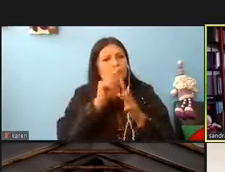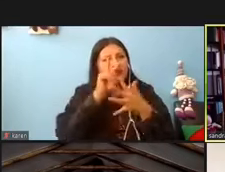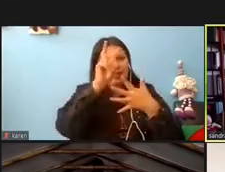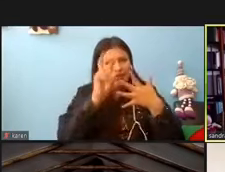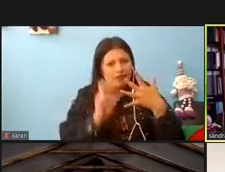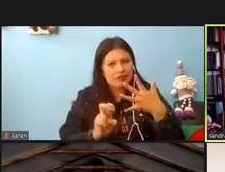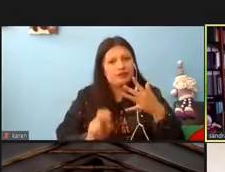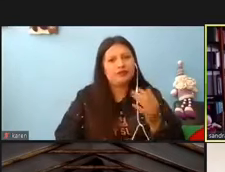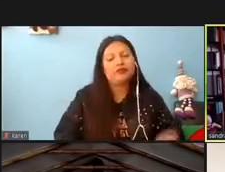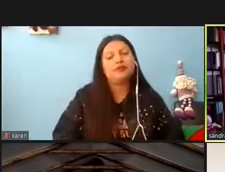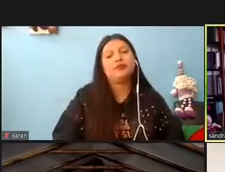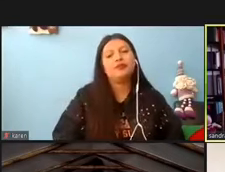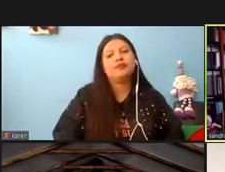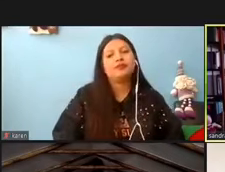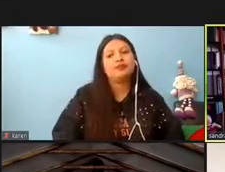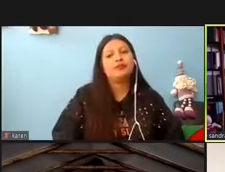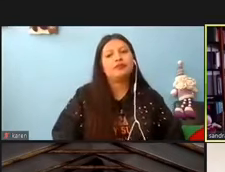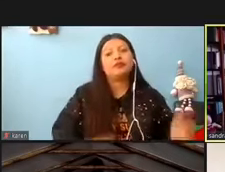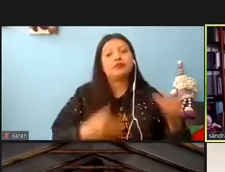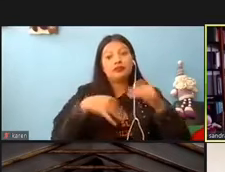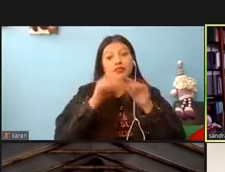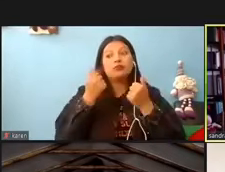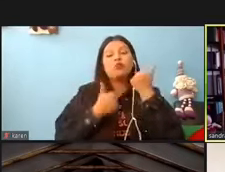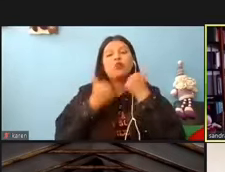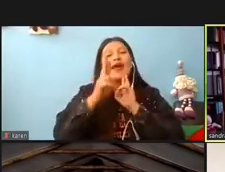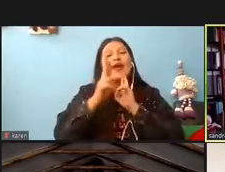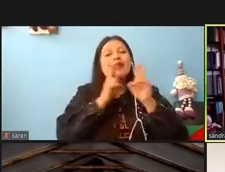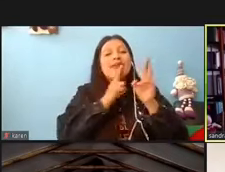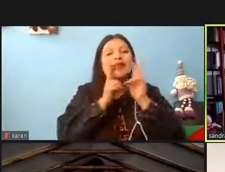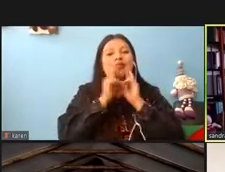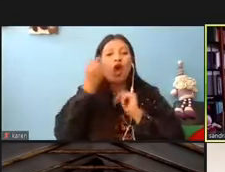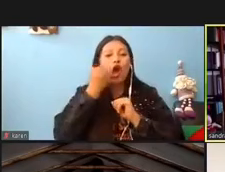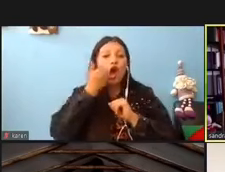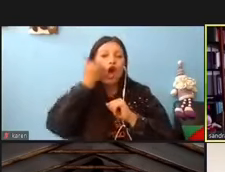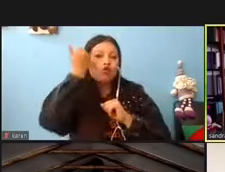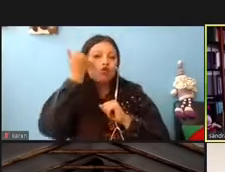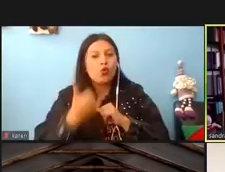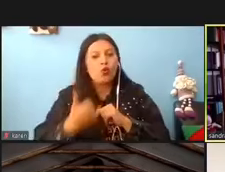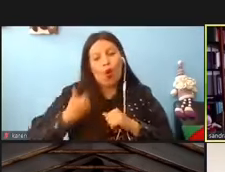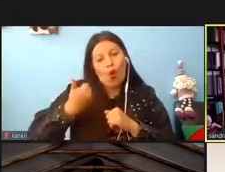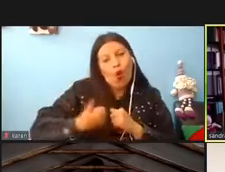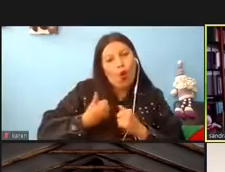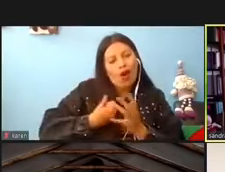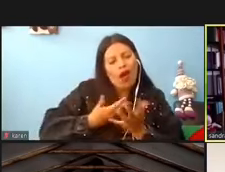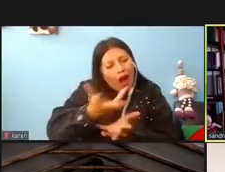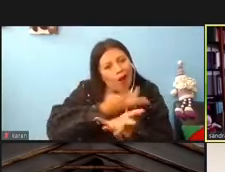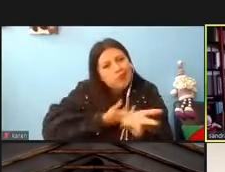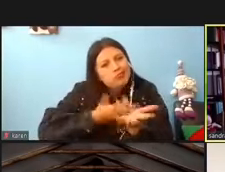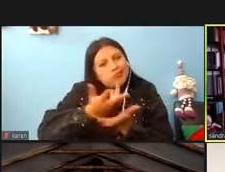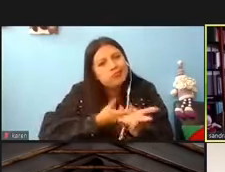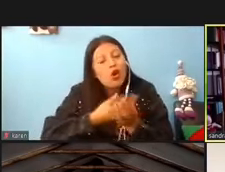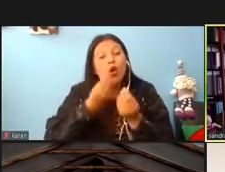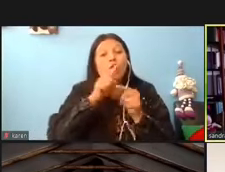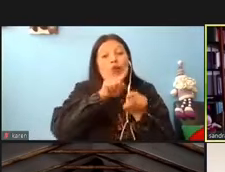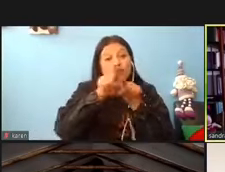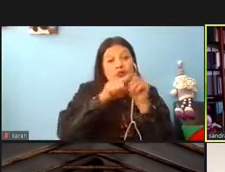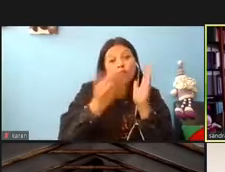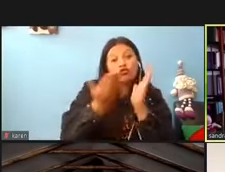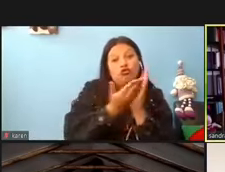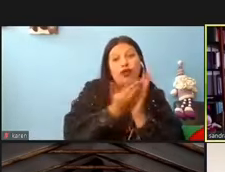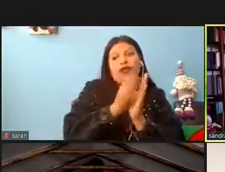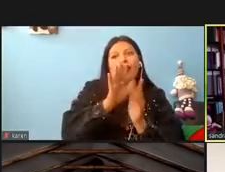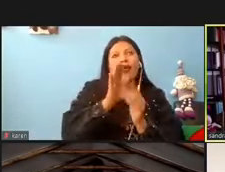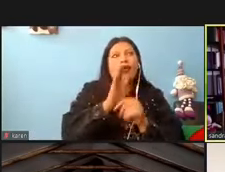temáticos y de esta relación intergeneracional que se aprecia en muchos niveles. Muchos estudiantes de pregrado, maestría,